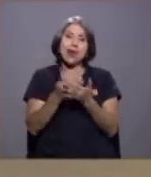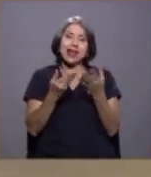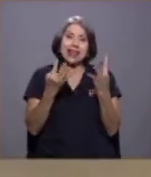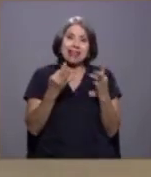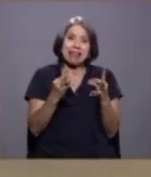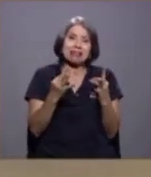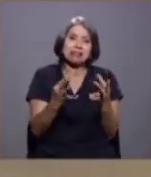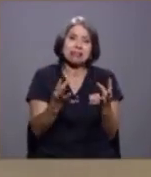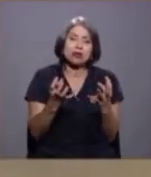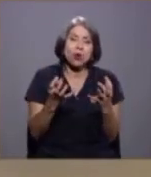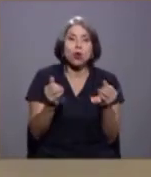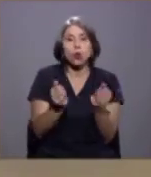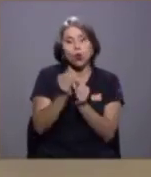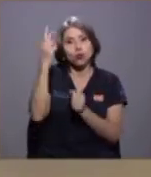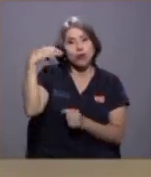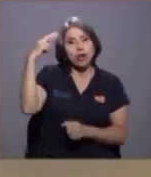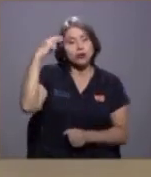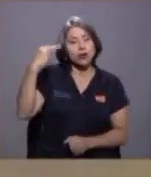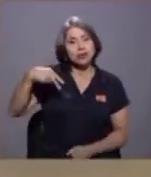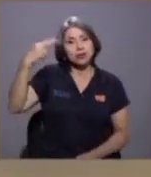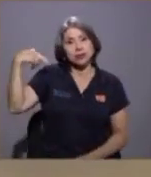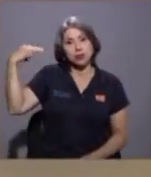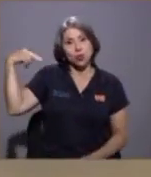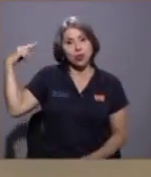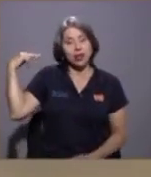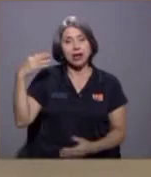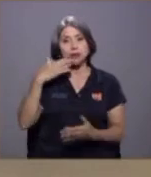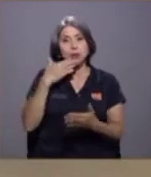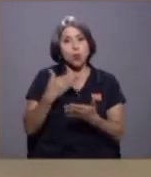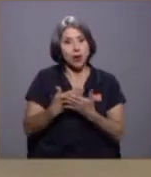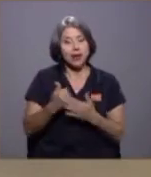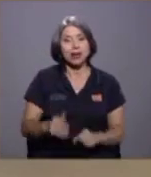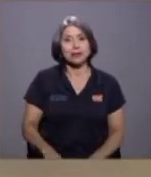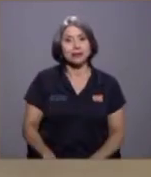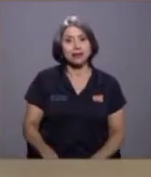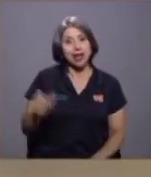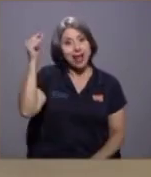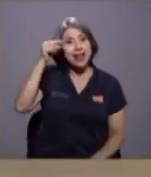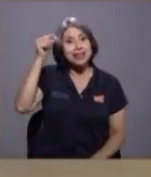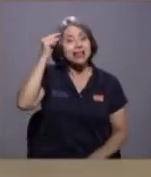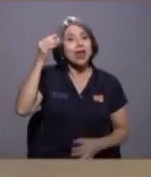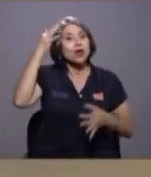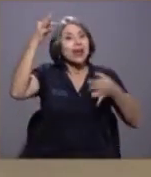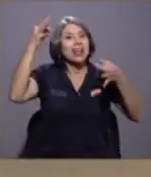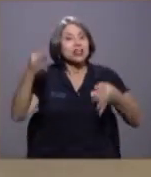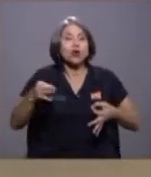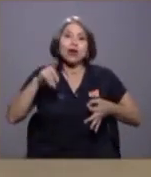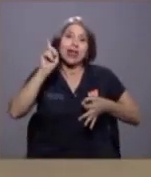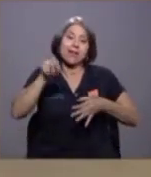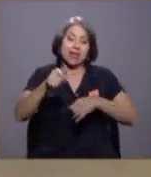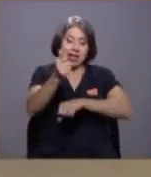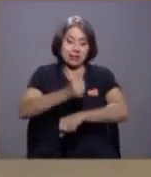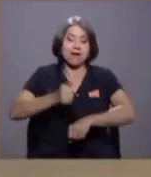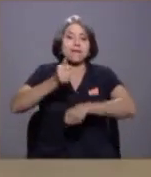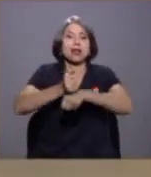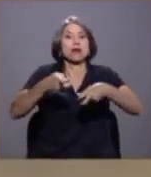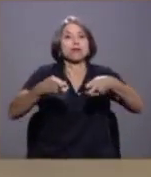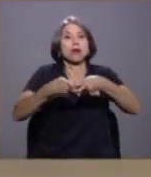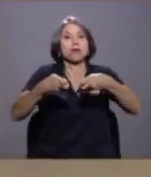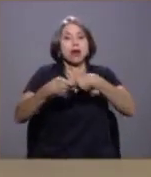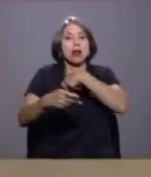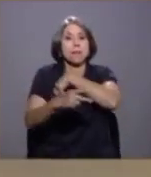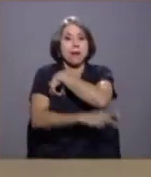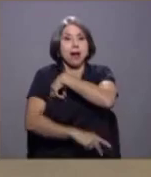razones históricas buenas, el Estado creyó en que había que electrificar el país y logró